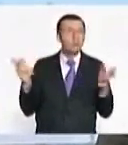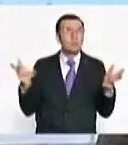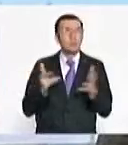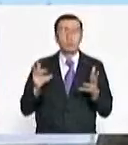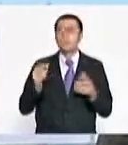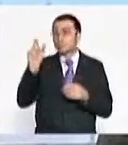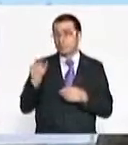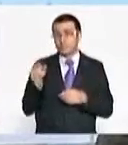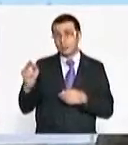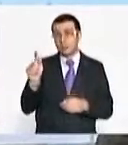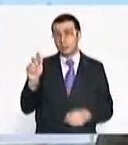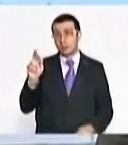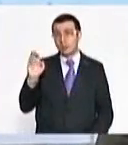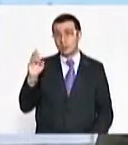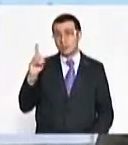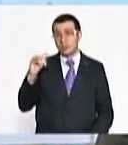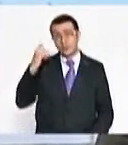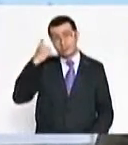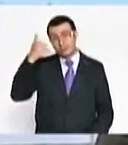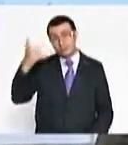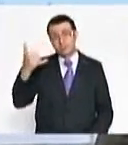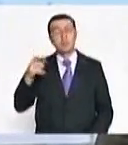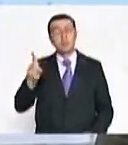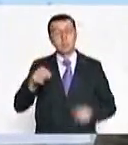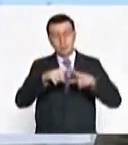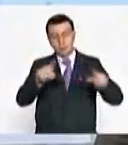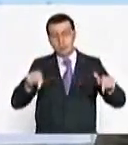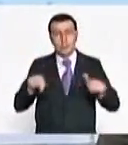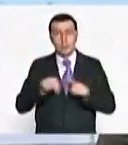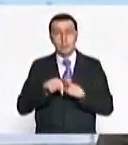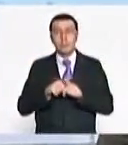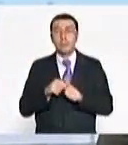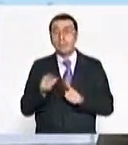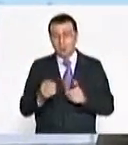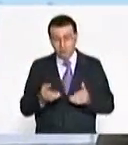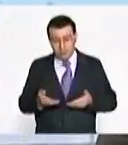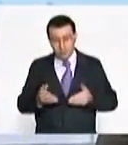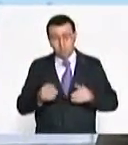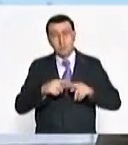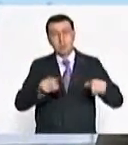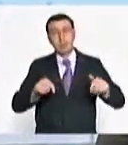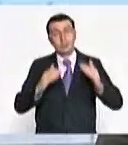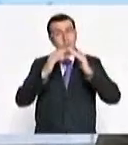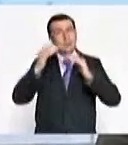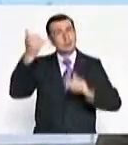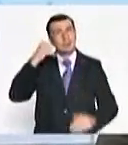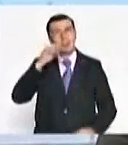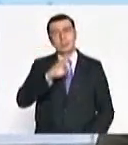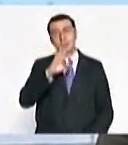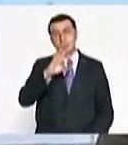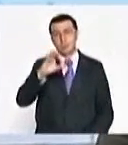también al doctor Freddy en nuestro parque médico situado a media cuadra de la Iglesia de la Pradera, en el teléfono